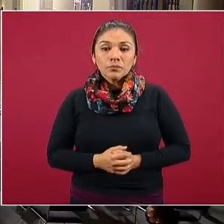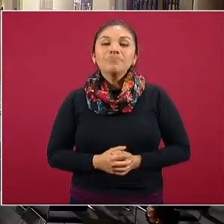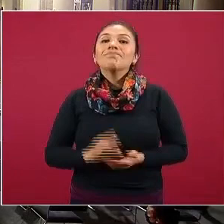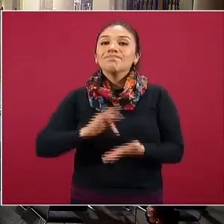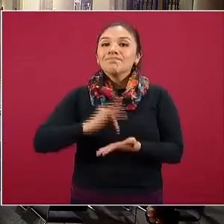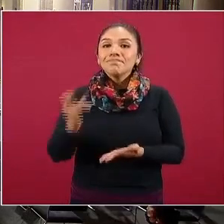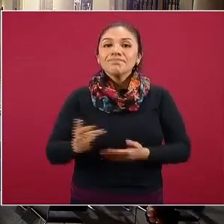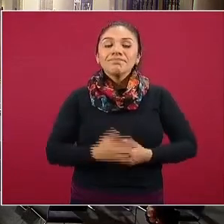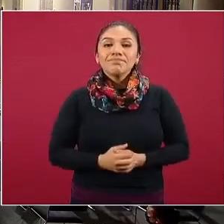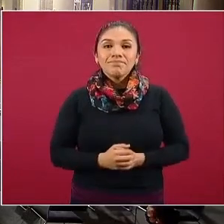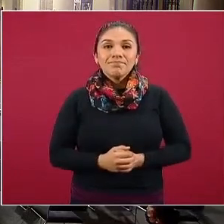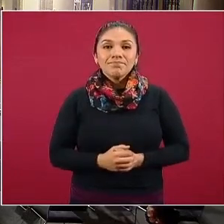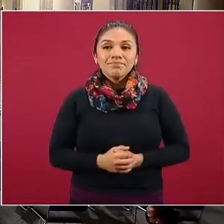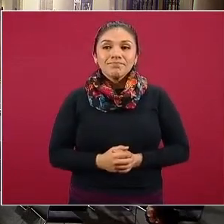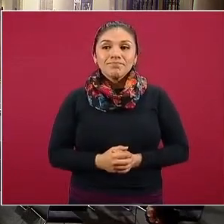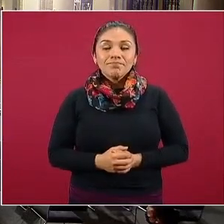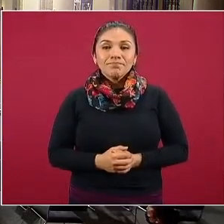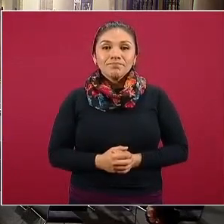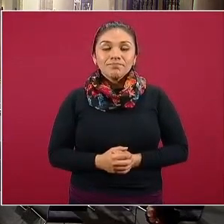Gracias.